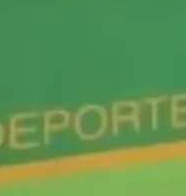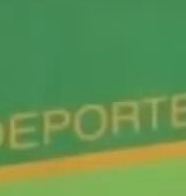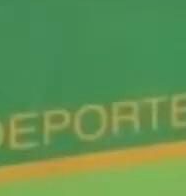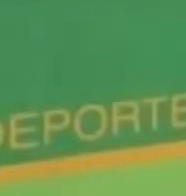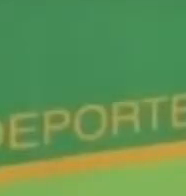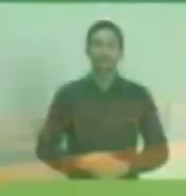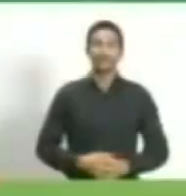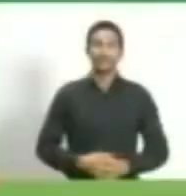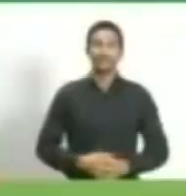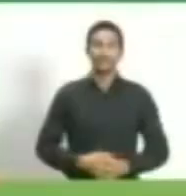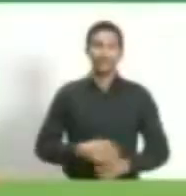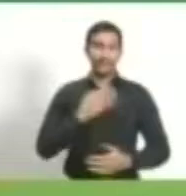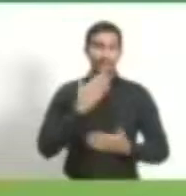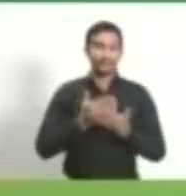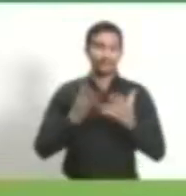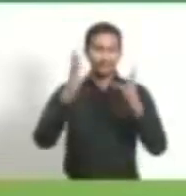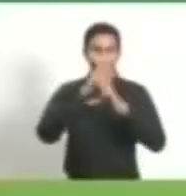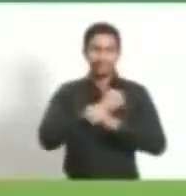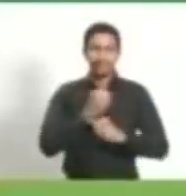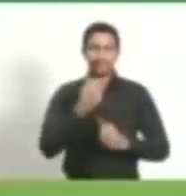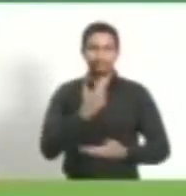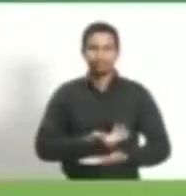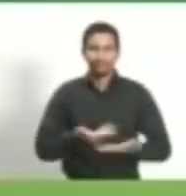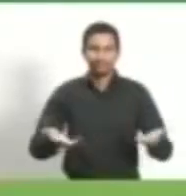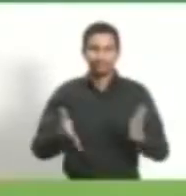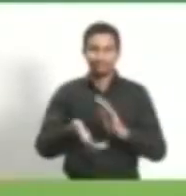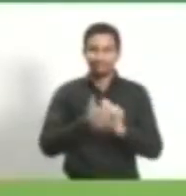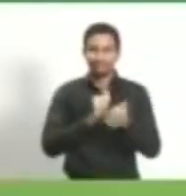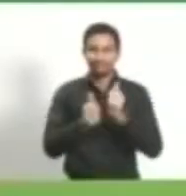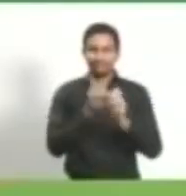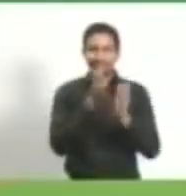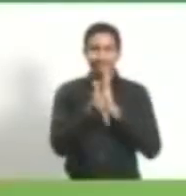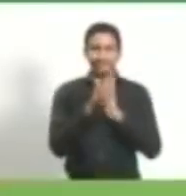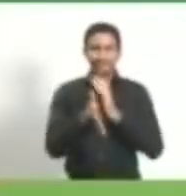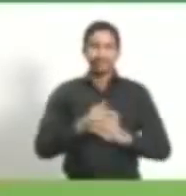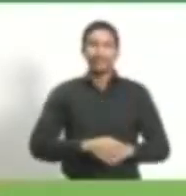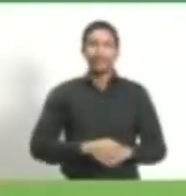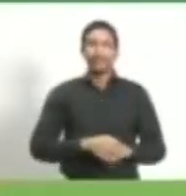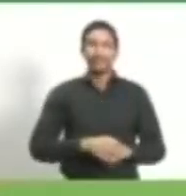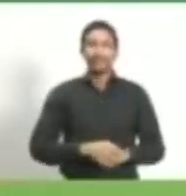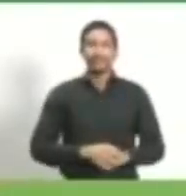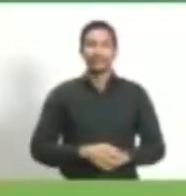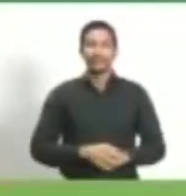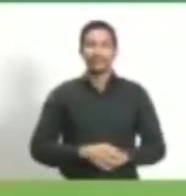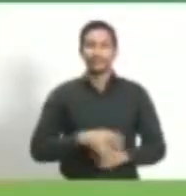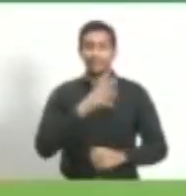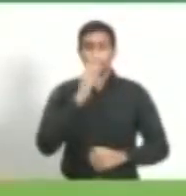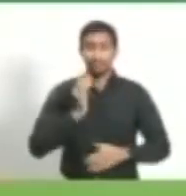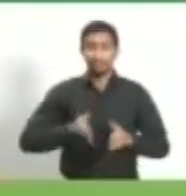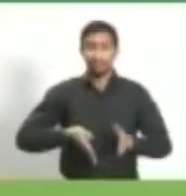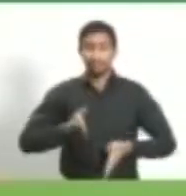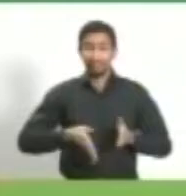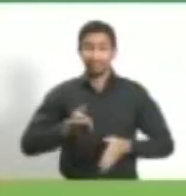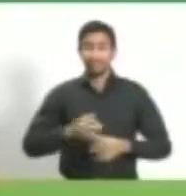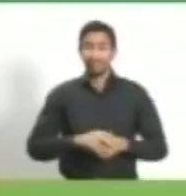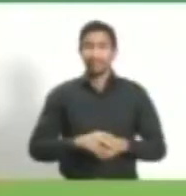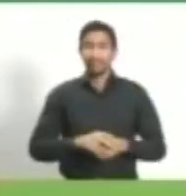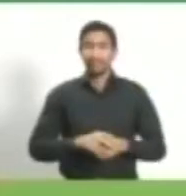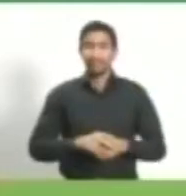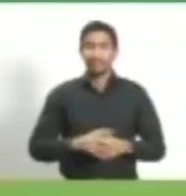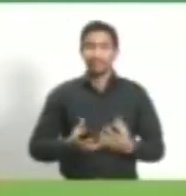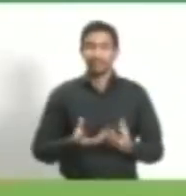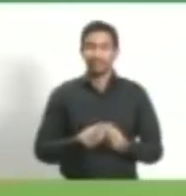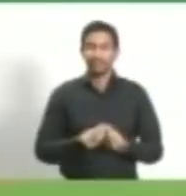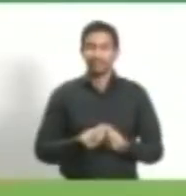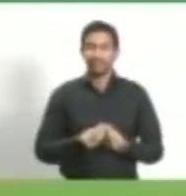Muy buenas noches, bienvenidos a la información deportiva. El relevista Dayan Díaz fue subido hoy al primer equipo de los